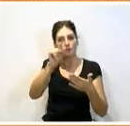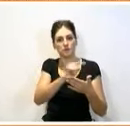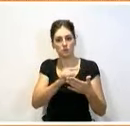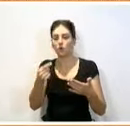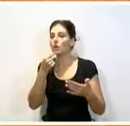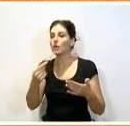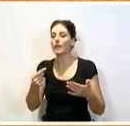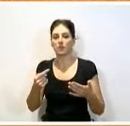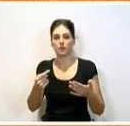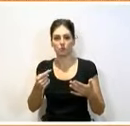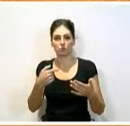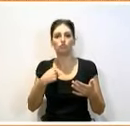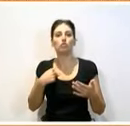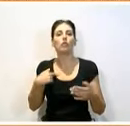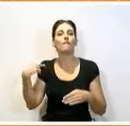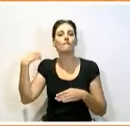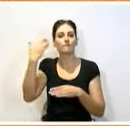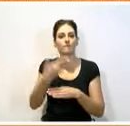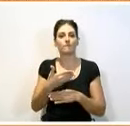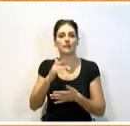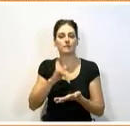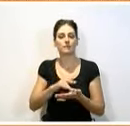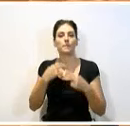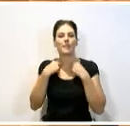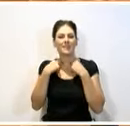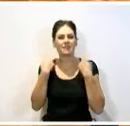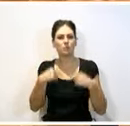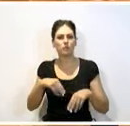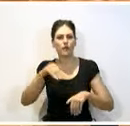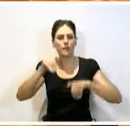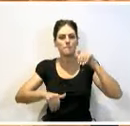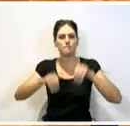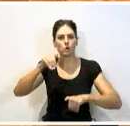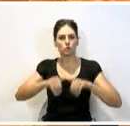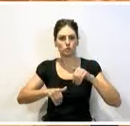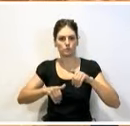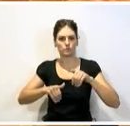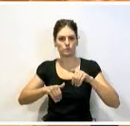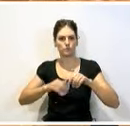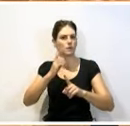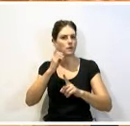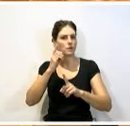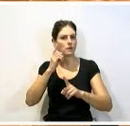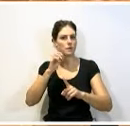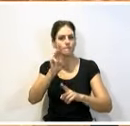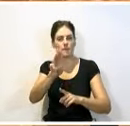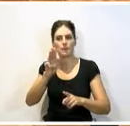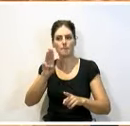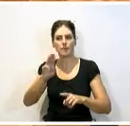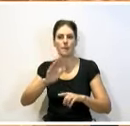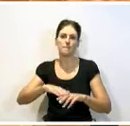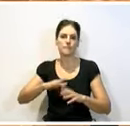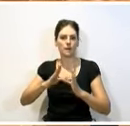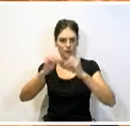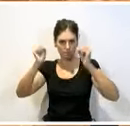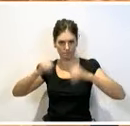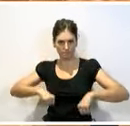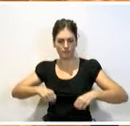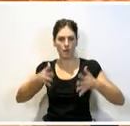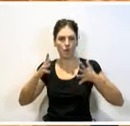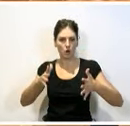que yo fui la diputada que votó una iniciativa del Grupo Popular para reprobar a la consejera